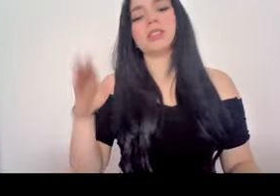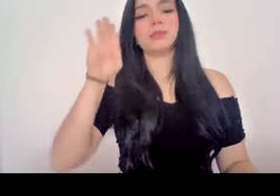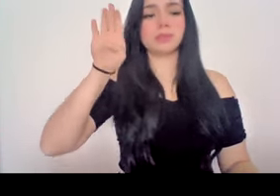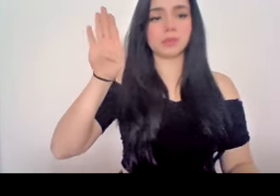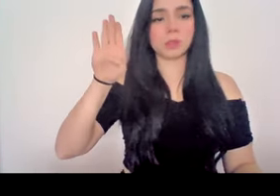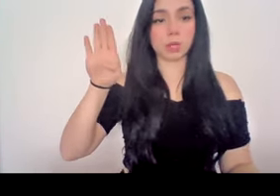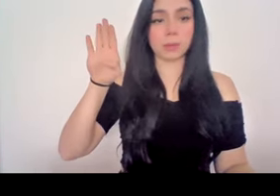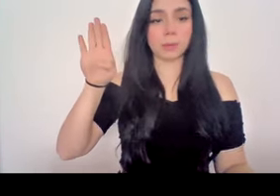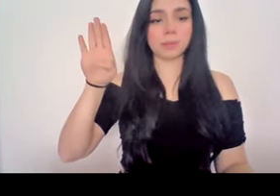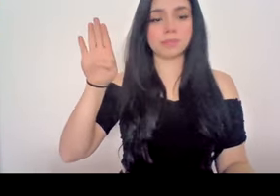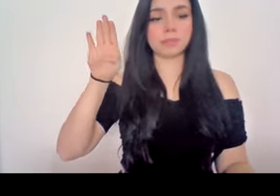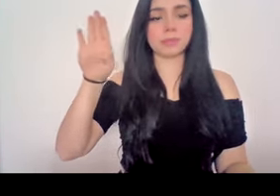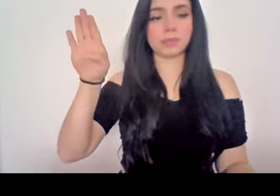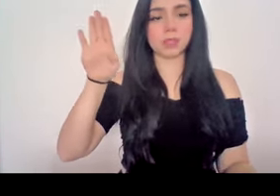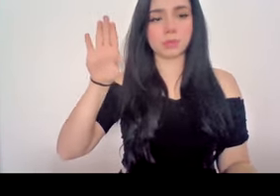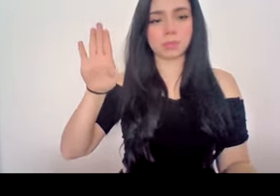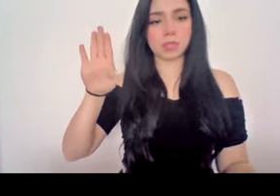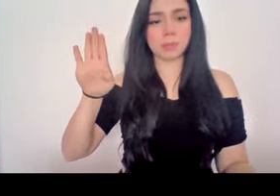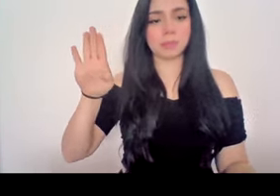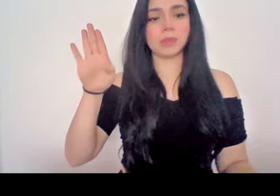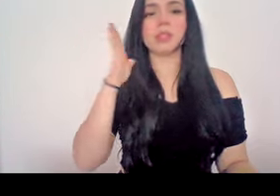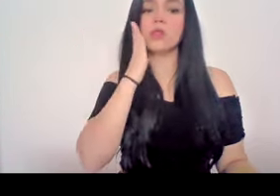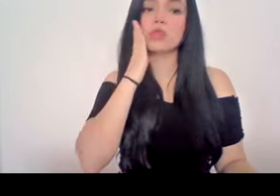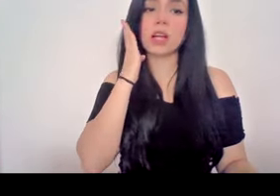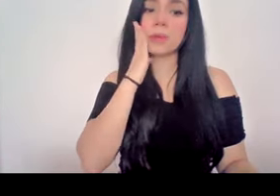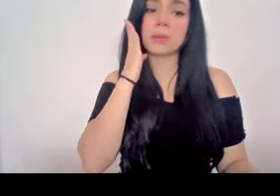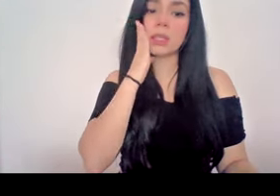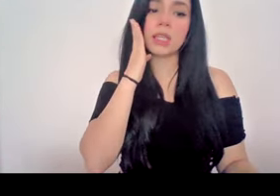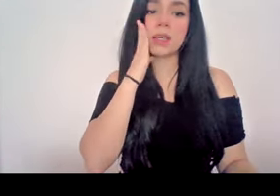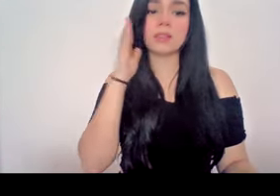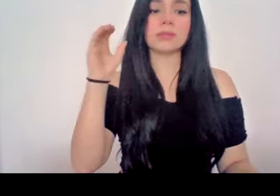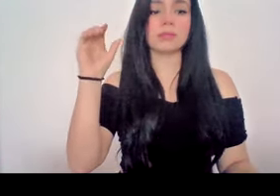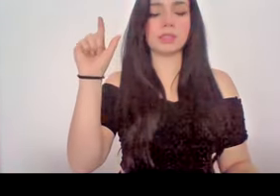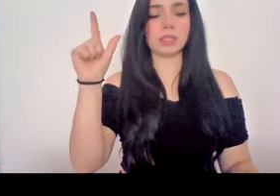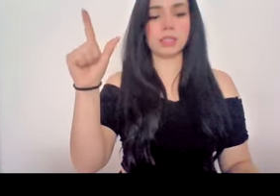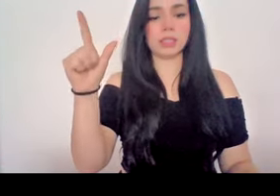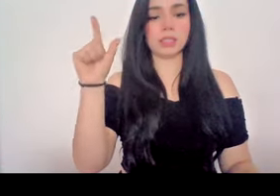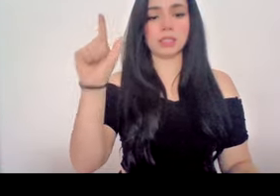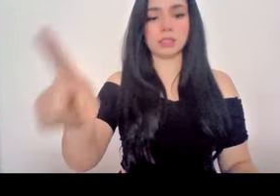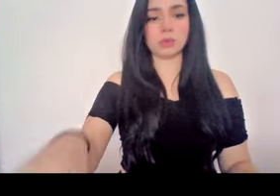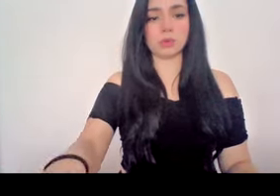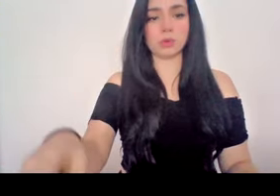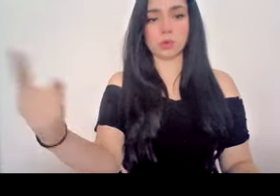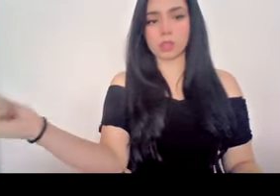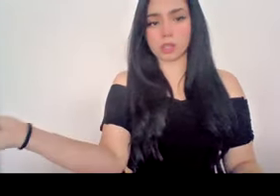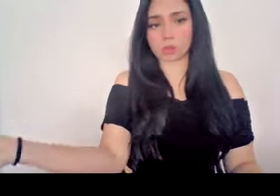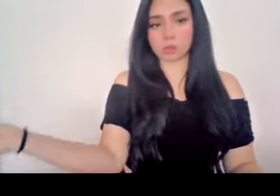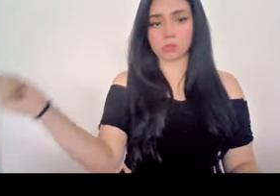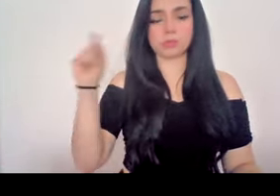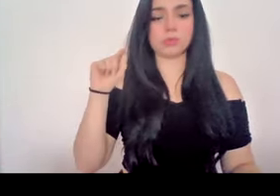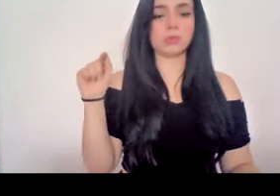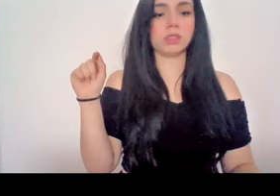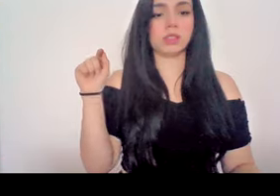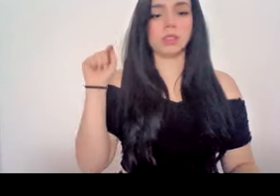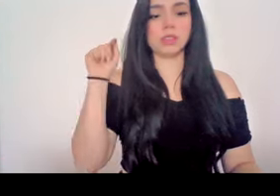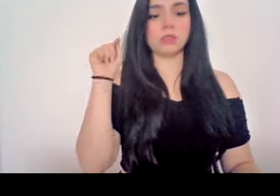Vamos a hacer así, igual que mamá. Hacemos así, nos tocamos la mejilla y uy, de otro.